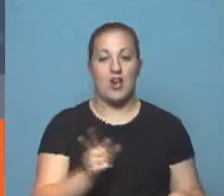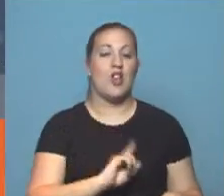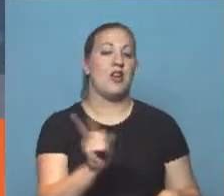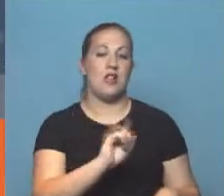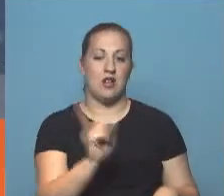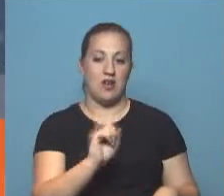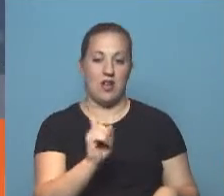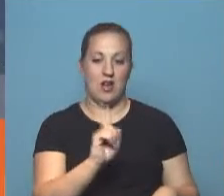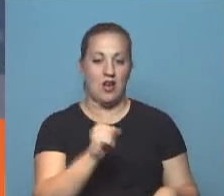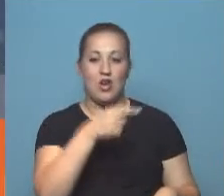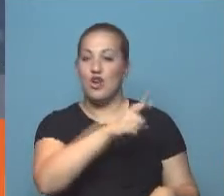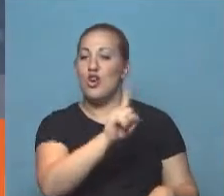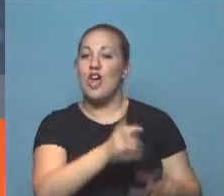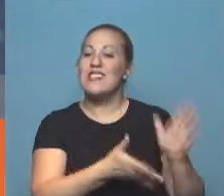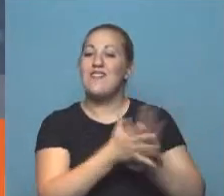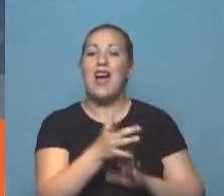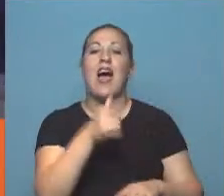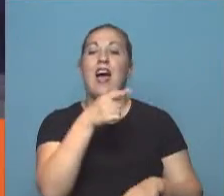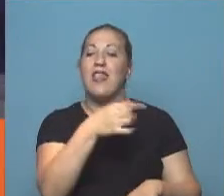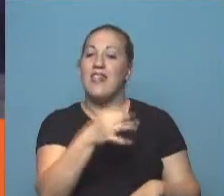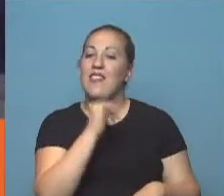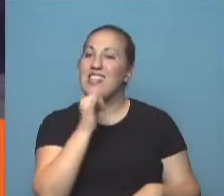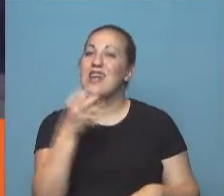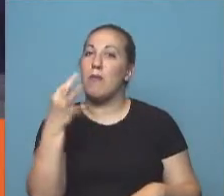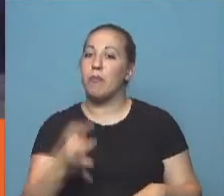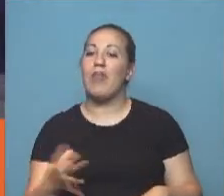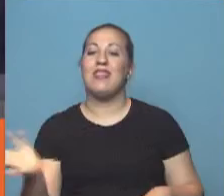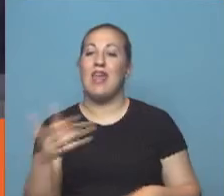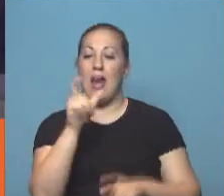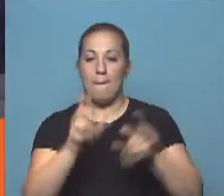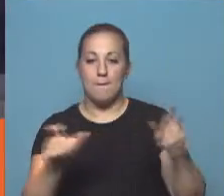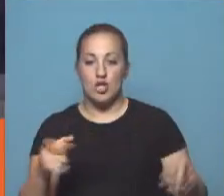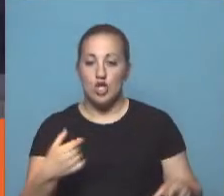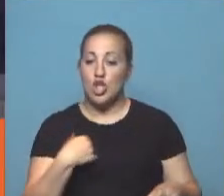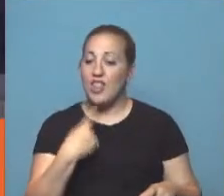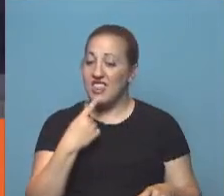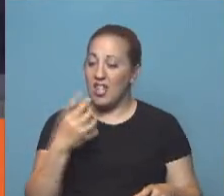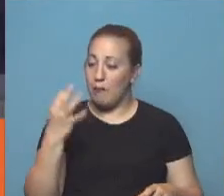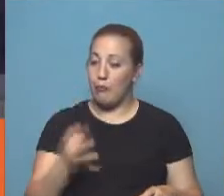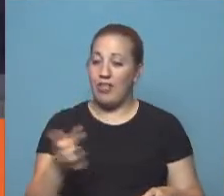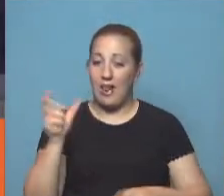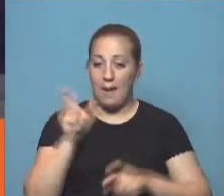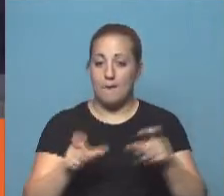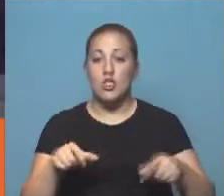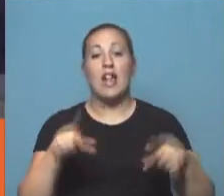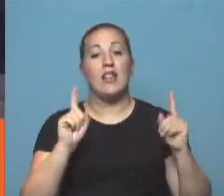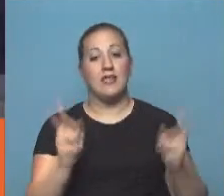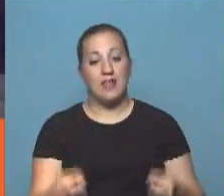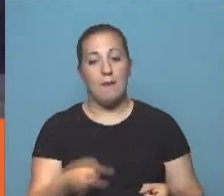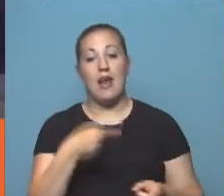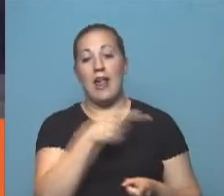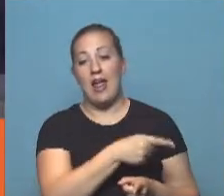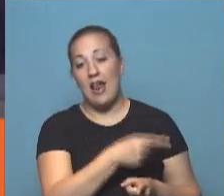imagino? No se va de usted de acá hasta que no diga que esto es de la gente. Yo creo, dije, ¿no? No, yo dije que es de la gente. Bien, dije que es la gente. gracias, Ahora, Leandro. también es cierto que el señor está